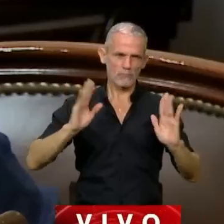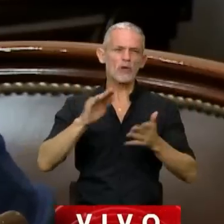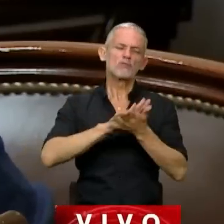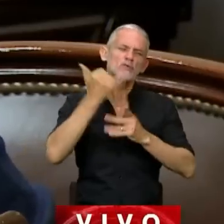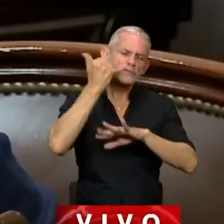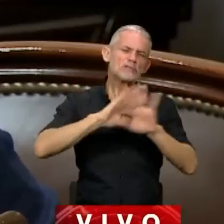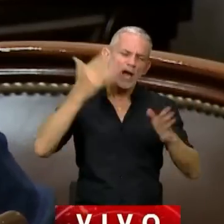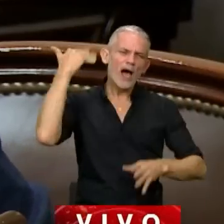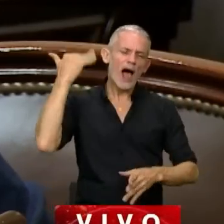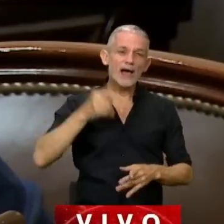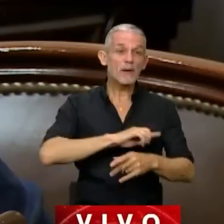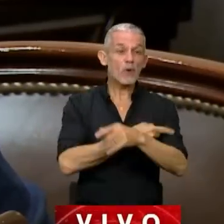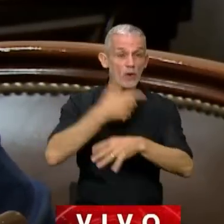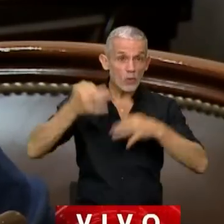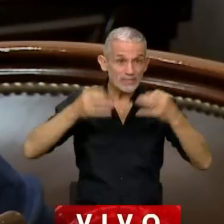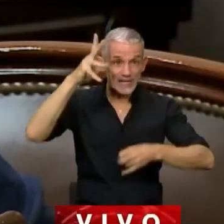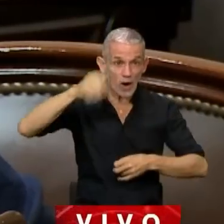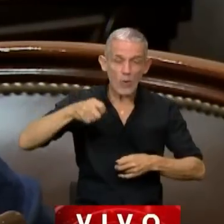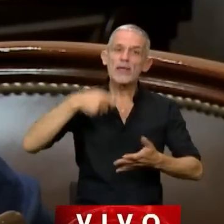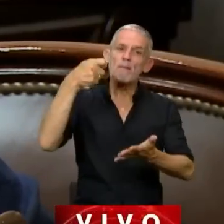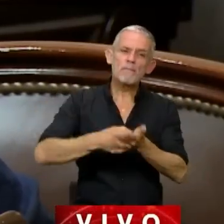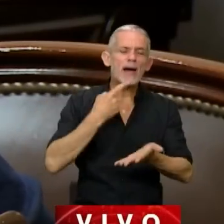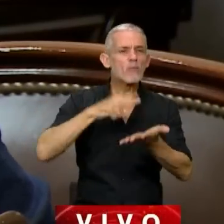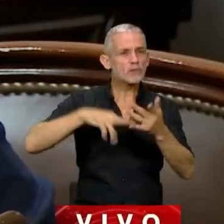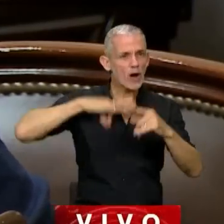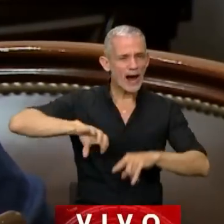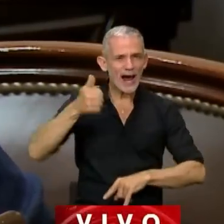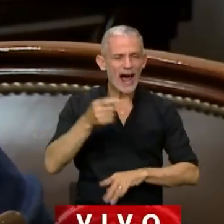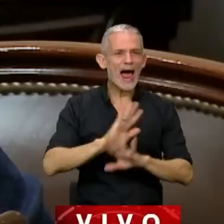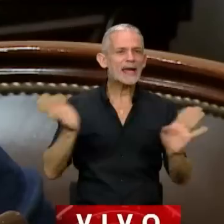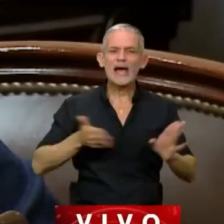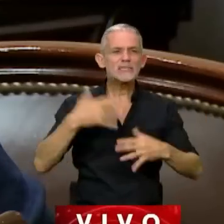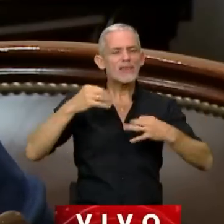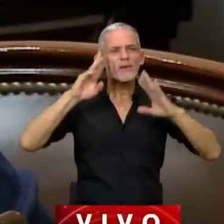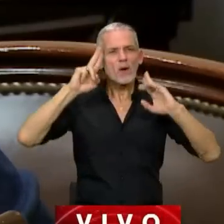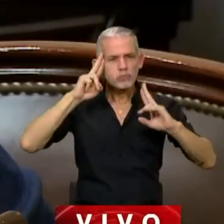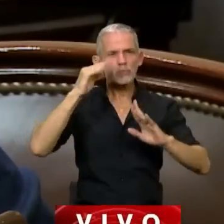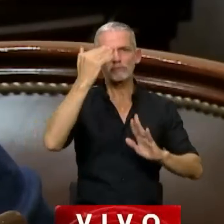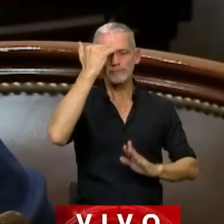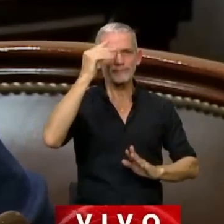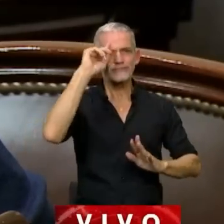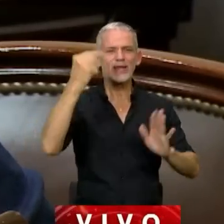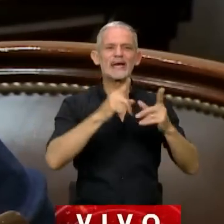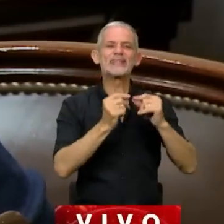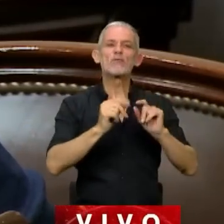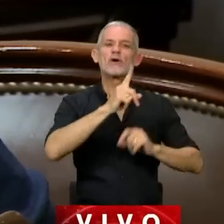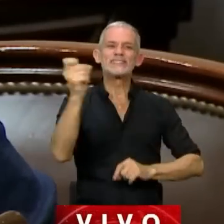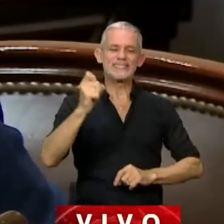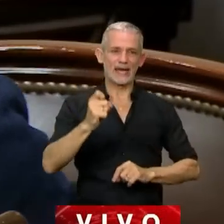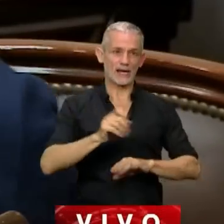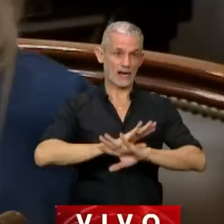está resuelto, el Poder Judicial paga ganancia ateniéndonos a lo que dice el artículo 100